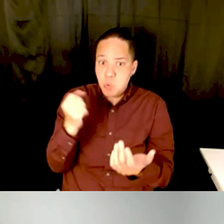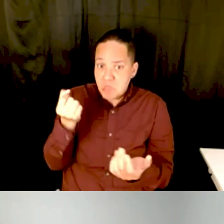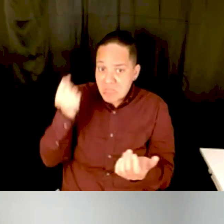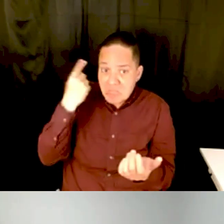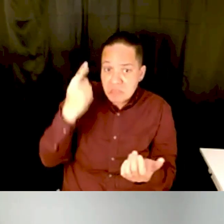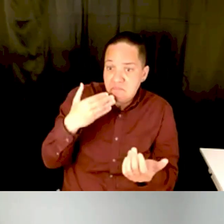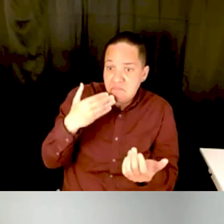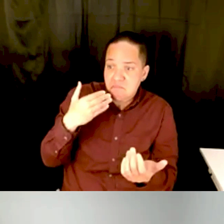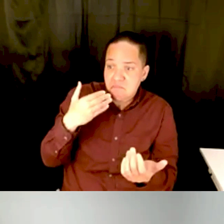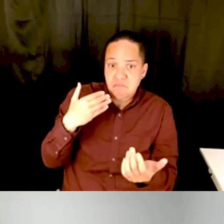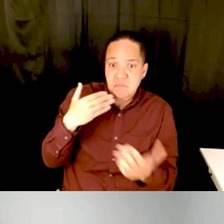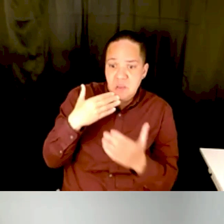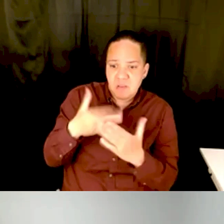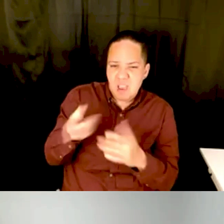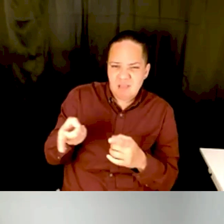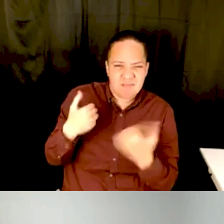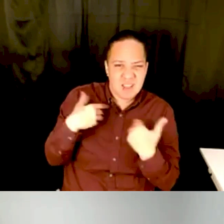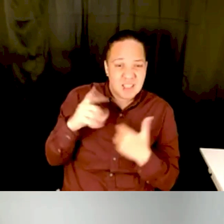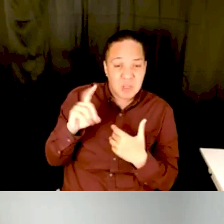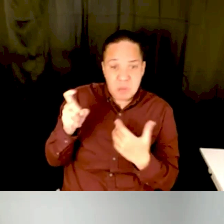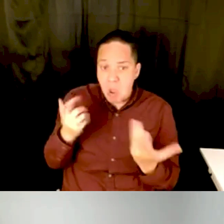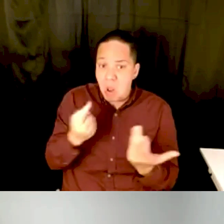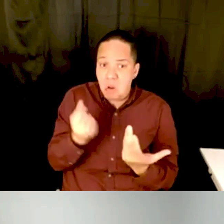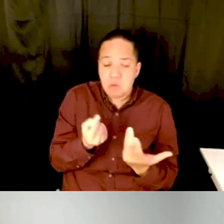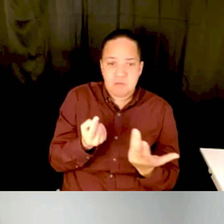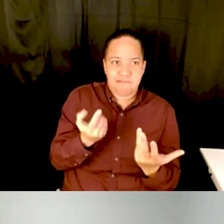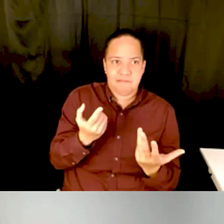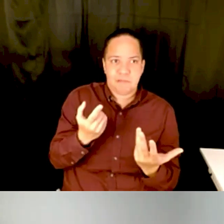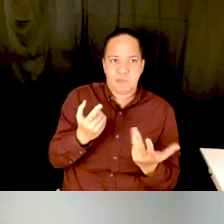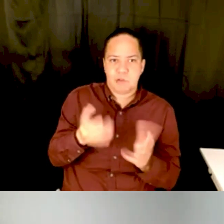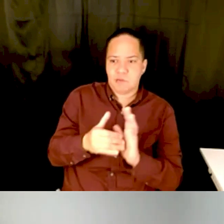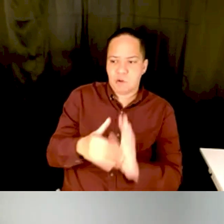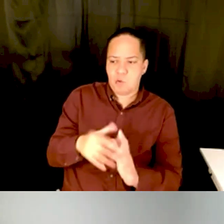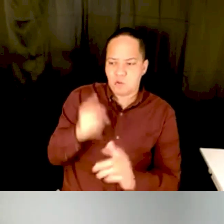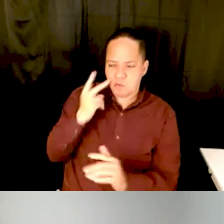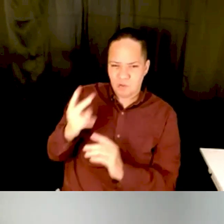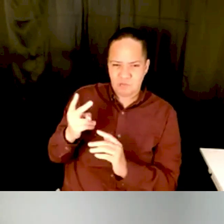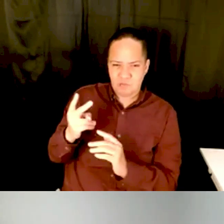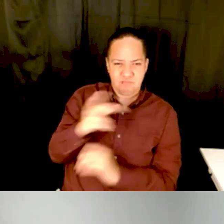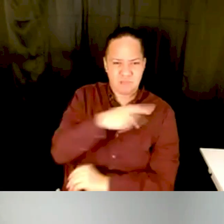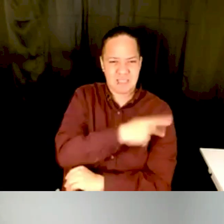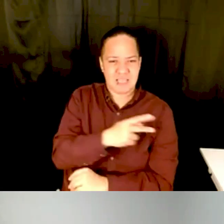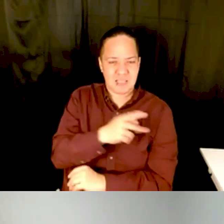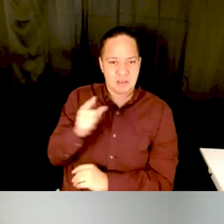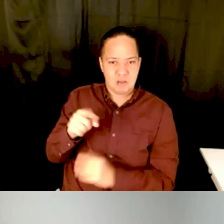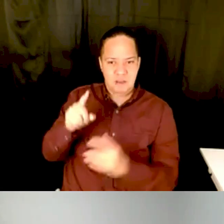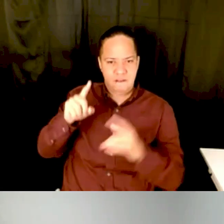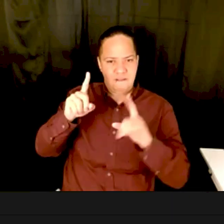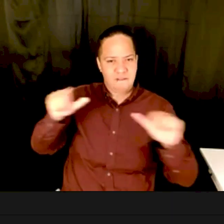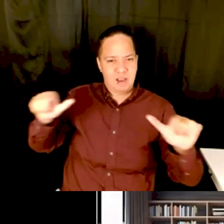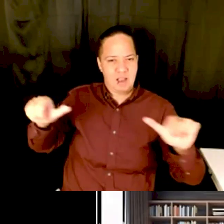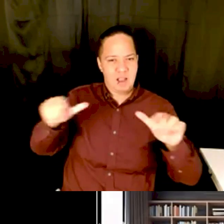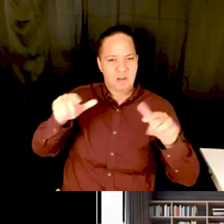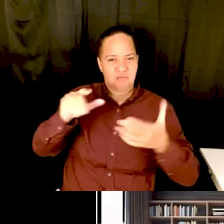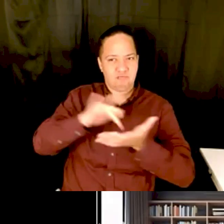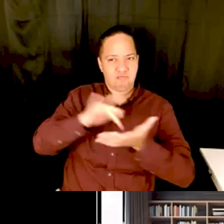o algo anda mal. Y no es infrecuente que yo como psiquiatra de niño, cuando me encuentro con un paciente con